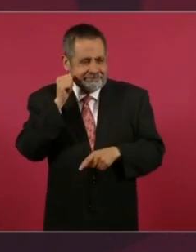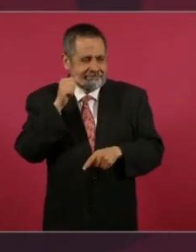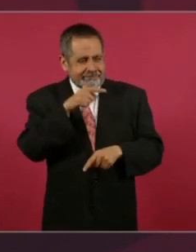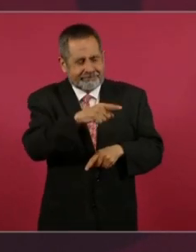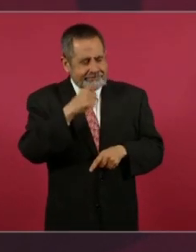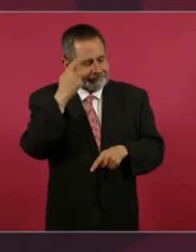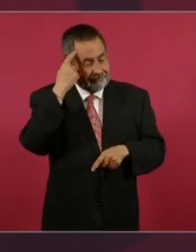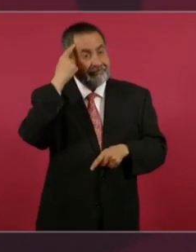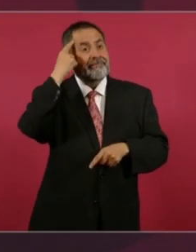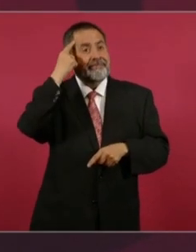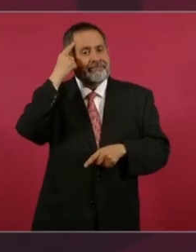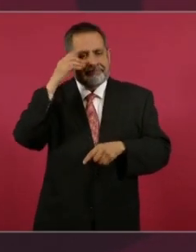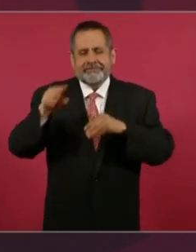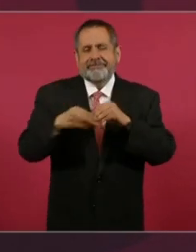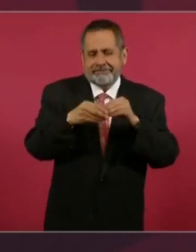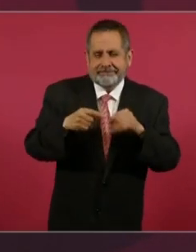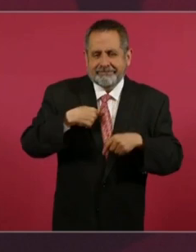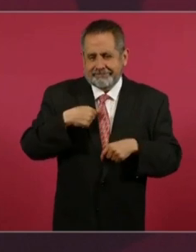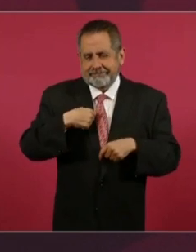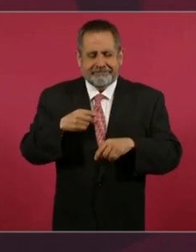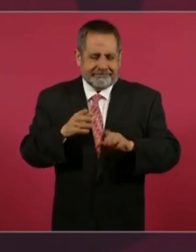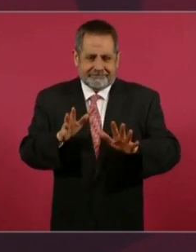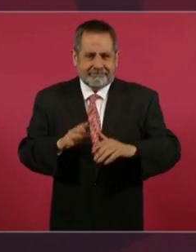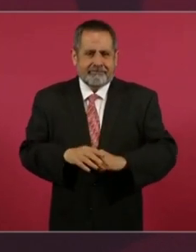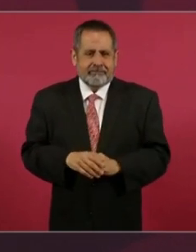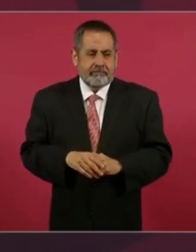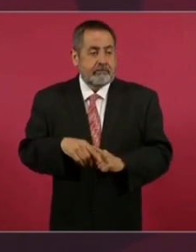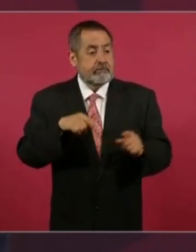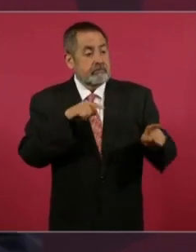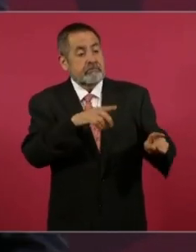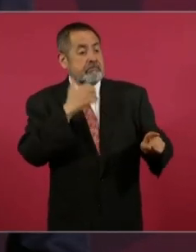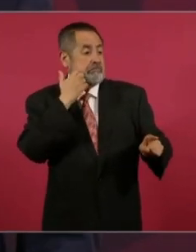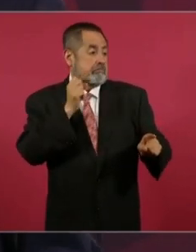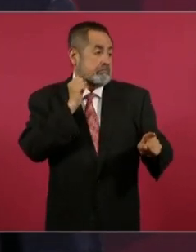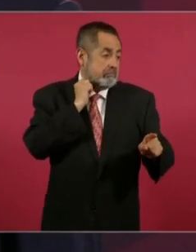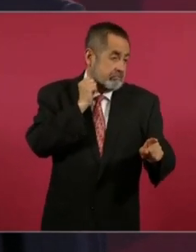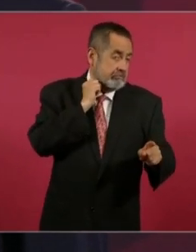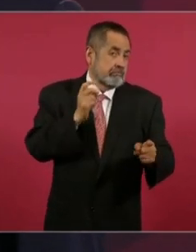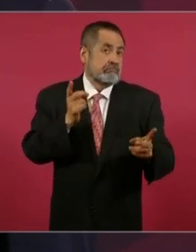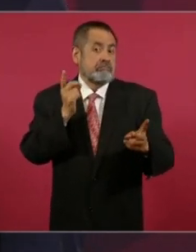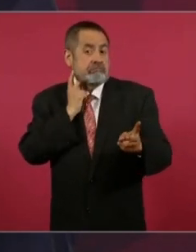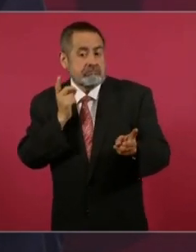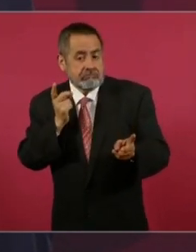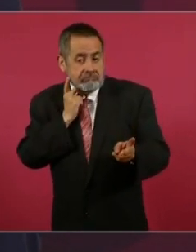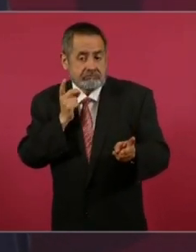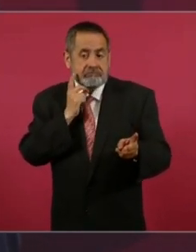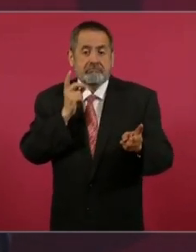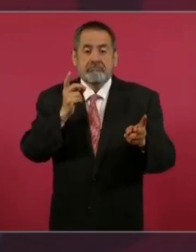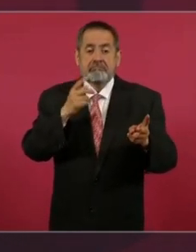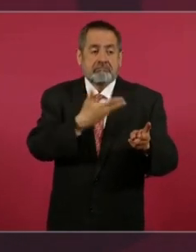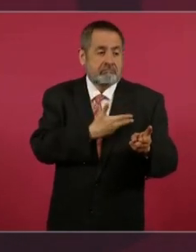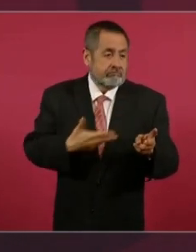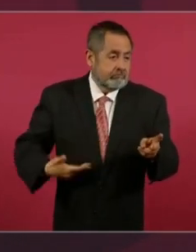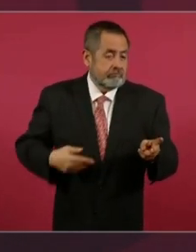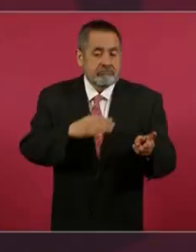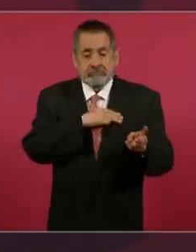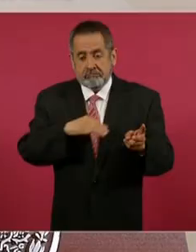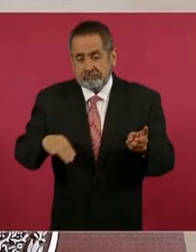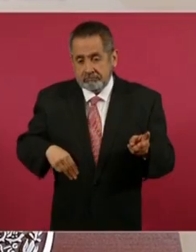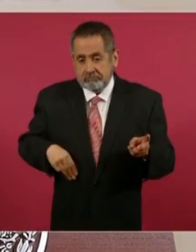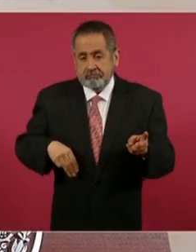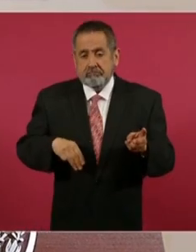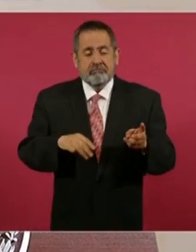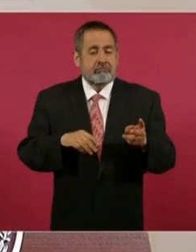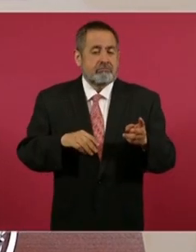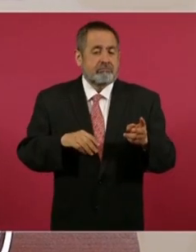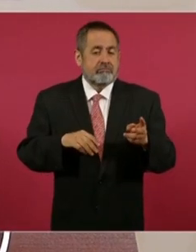Ya me quedé con eso. Quiero ser senador, quiero ser diputado, quiero ser presidente municipal,